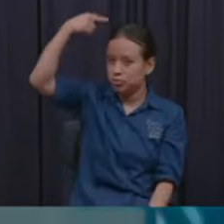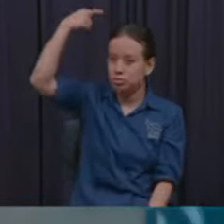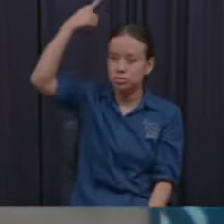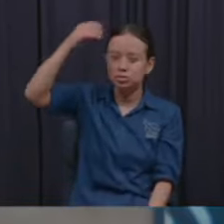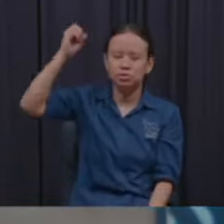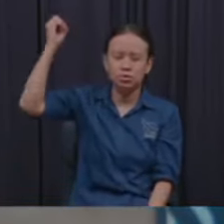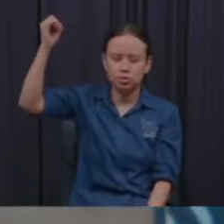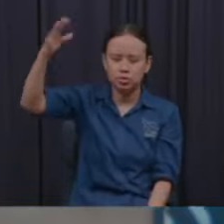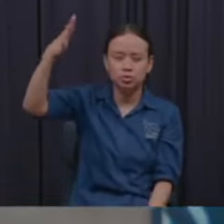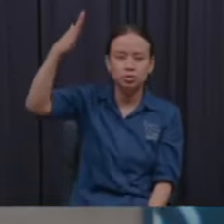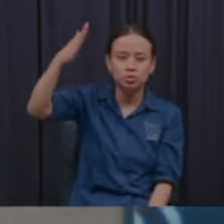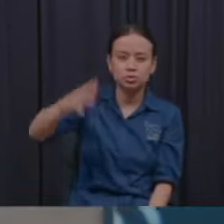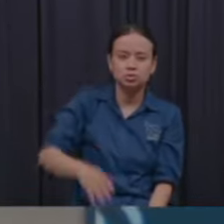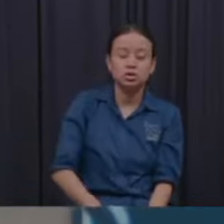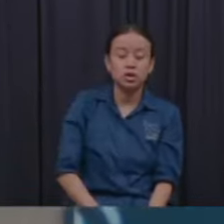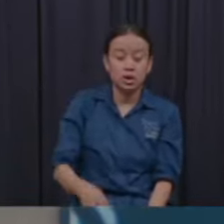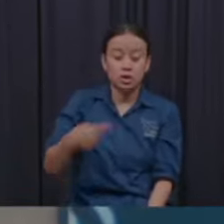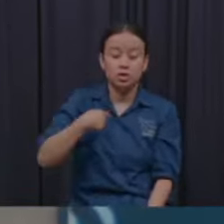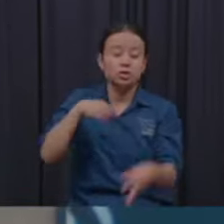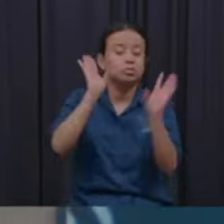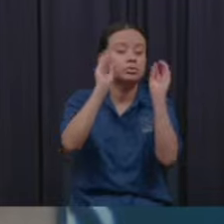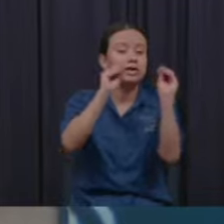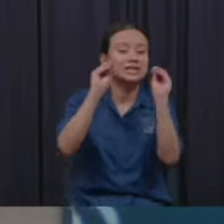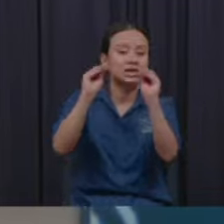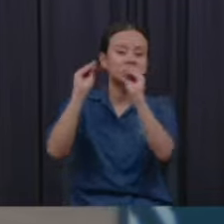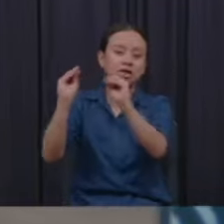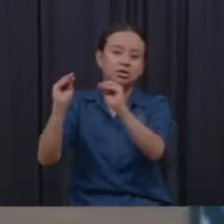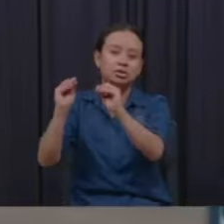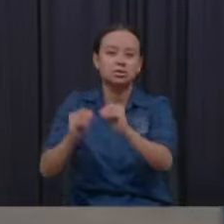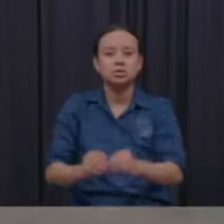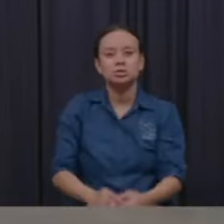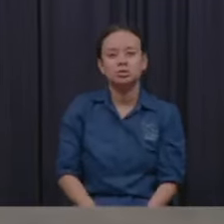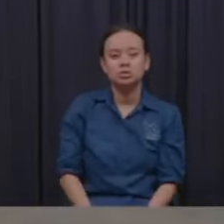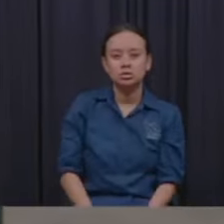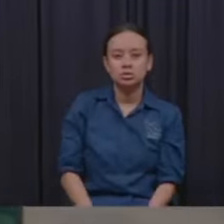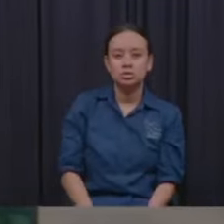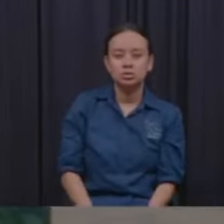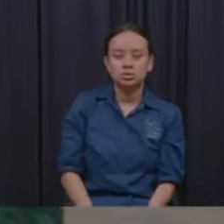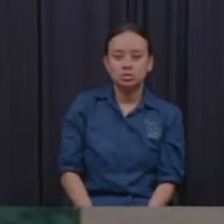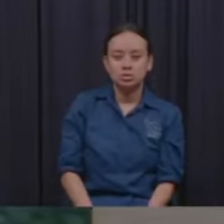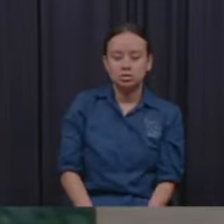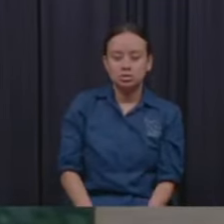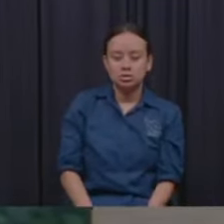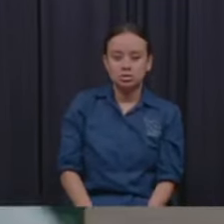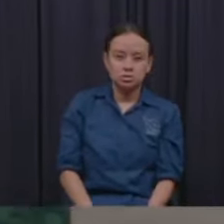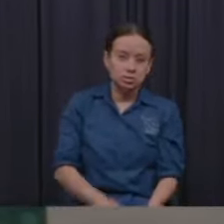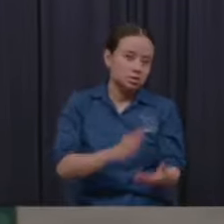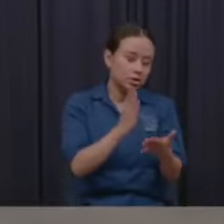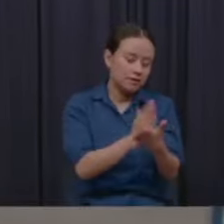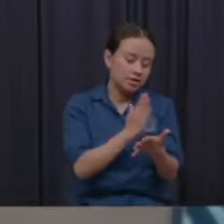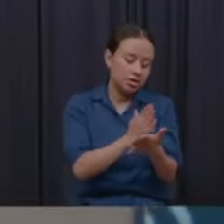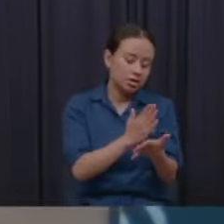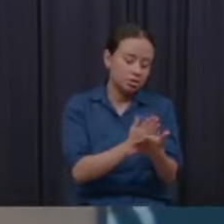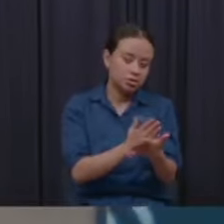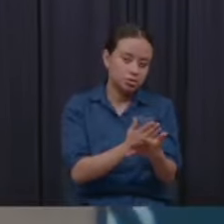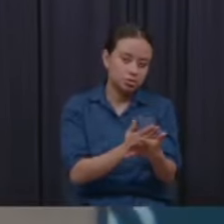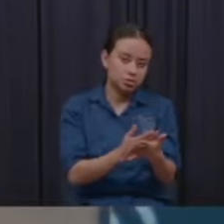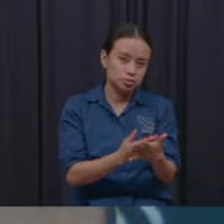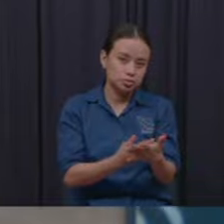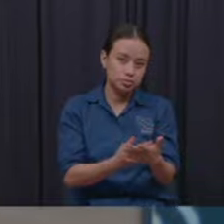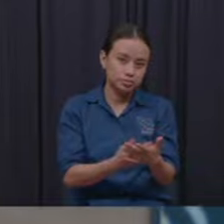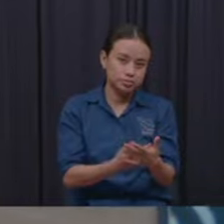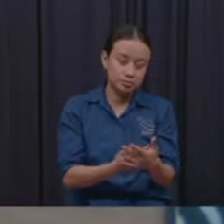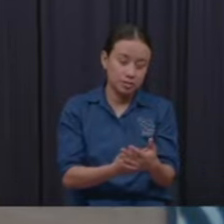Y yo empecé a dar la enseñanza como el Señor me guió. Y basándome en esto, le dije a ellos, pues bueno, se va a